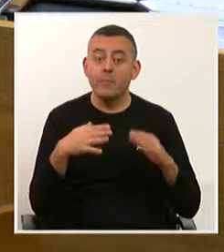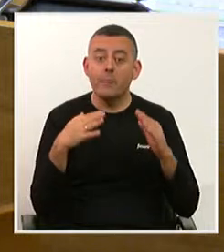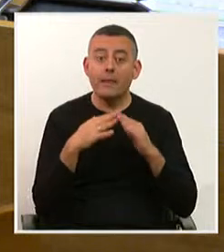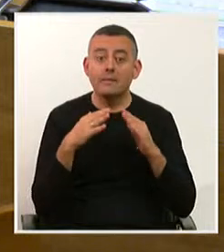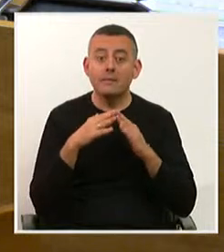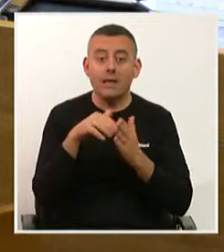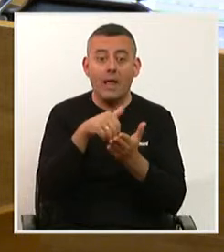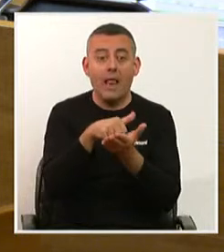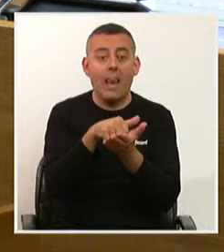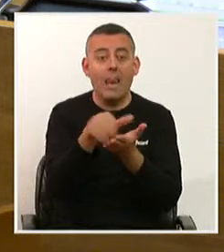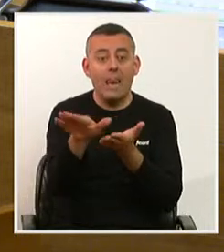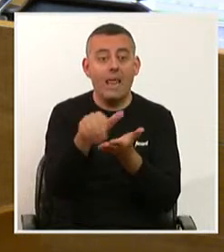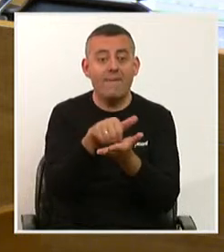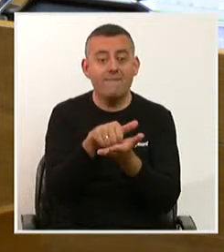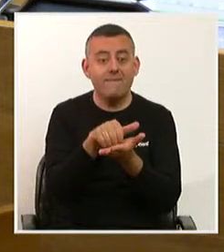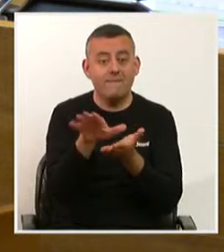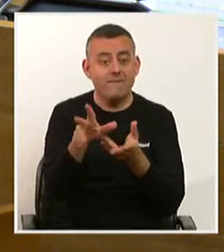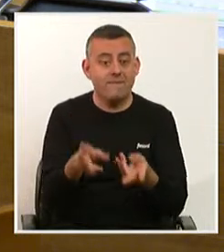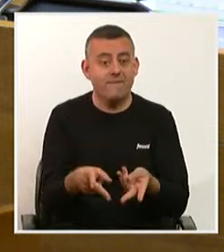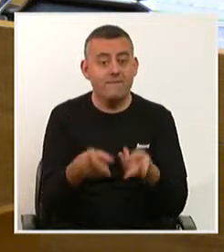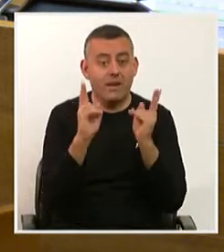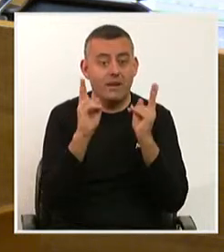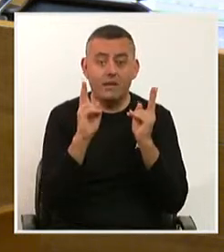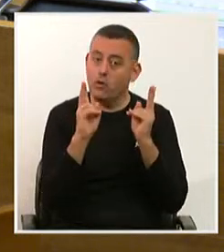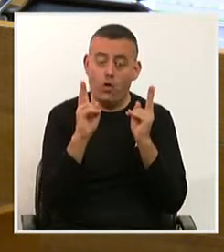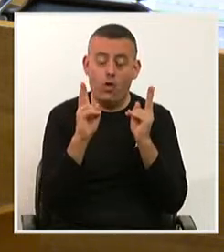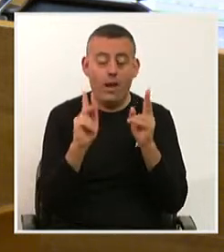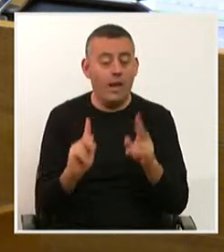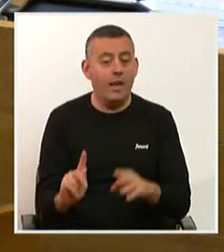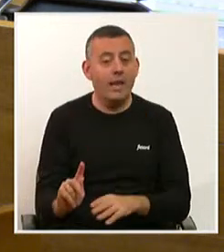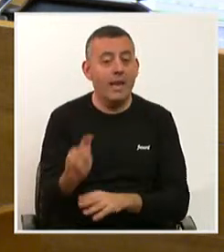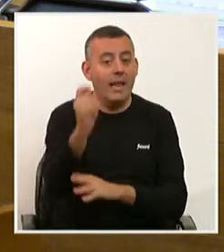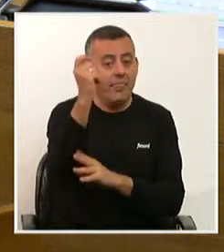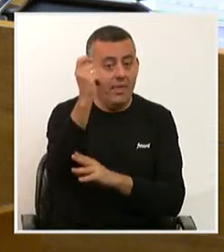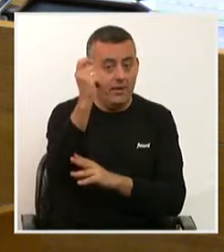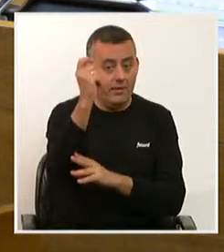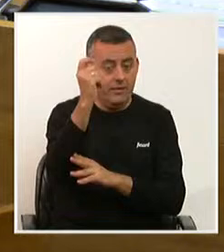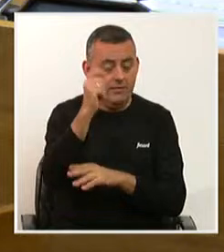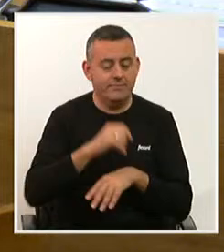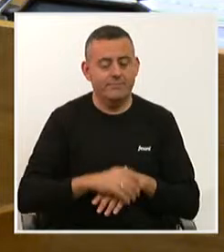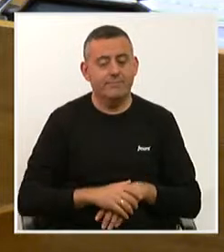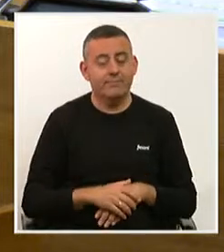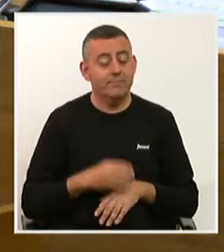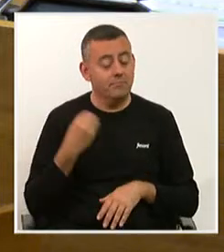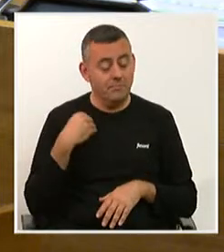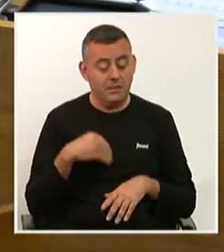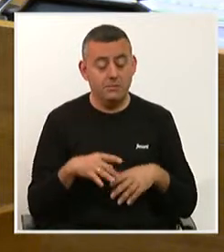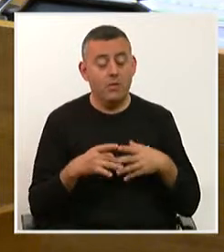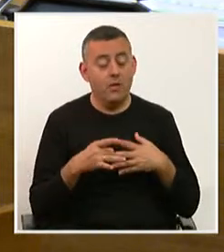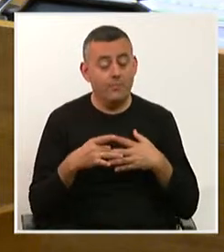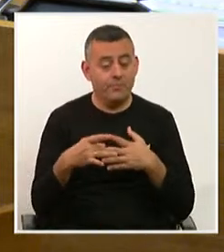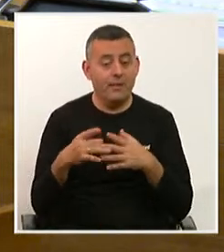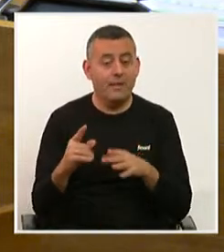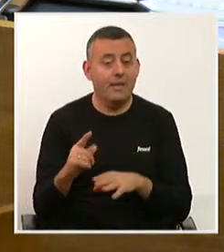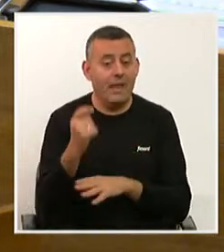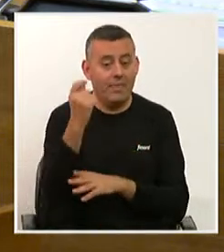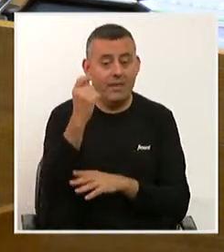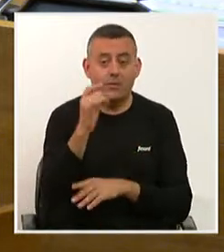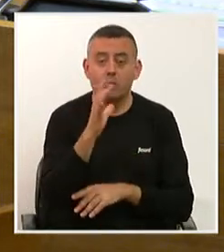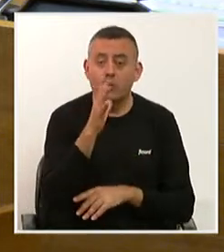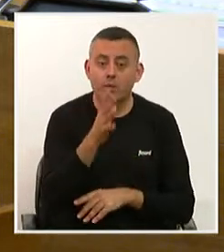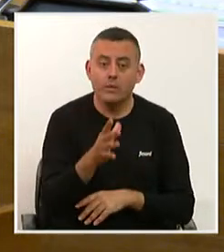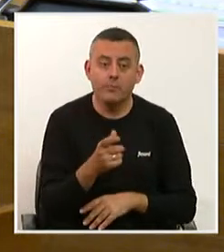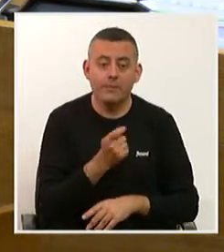líder líder en descio si yo se lo vuelvo a decir hemos tenido esa En fin ese